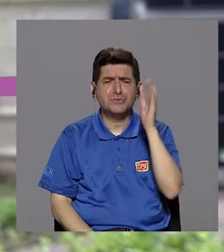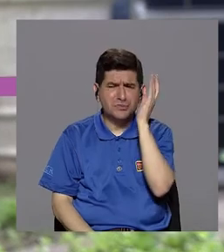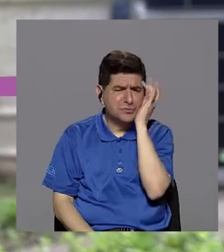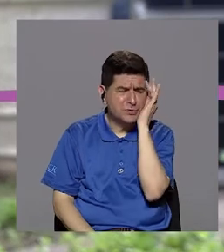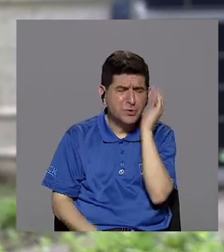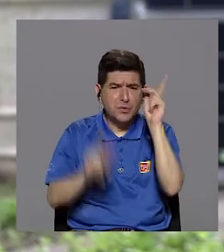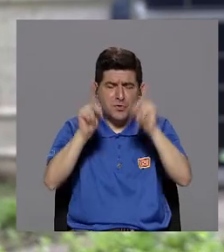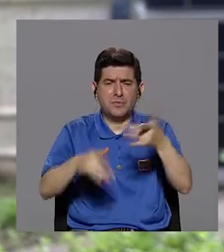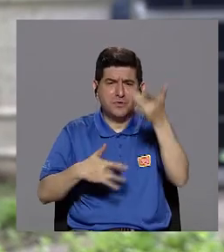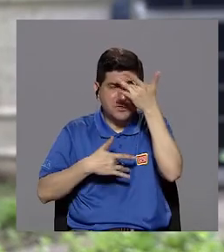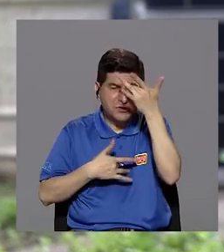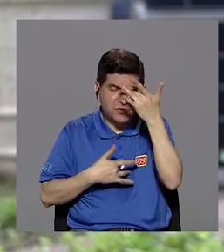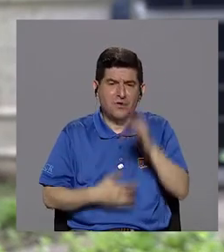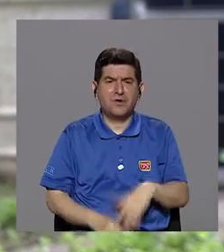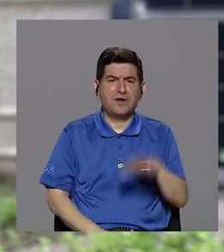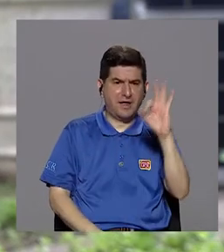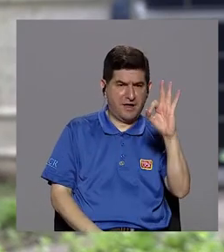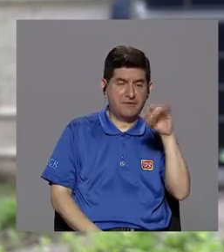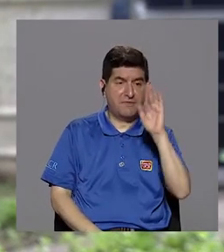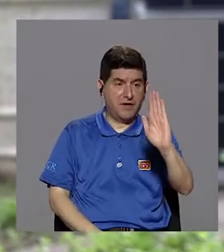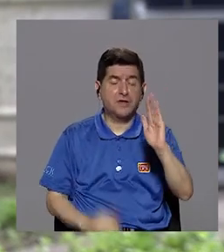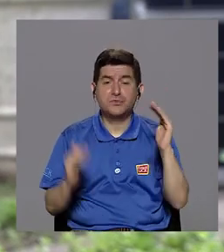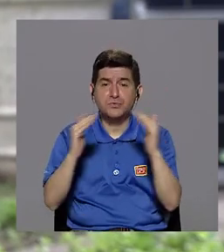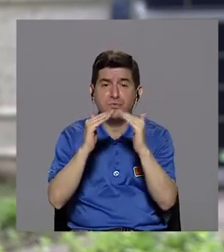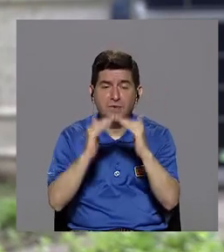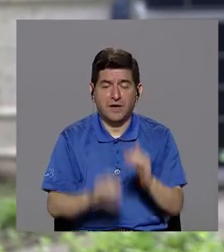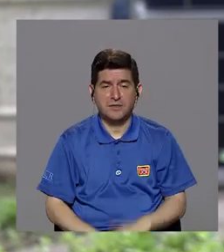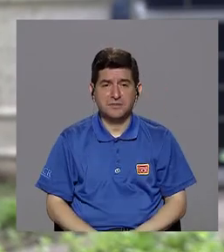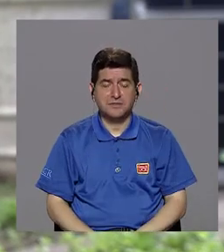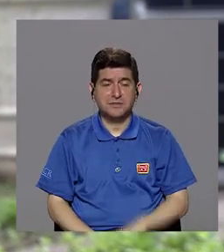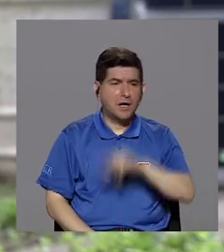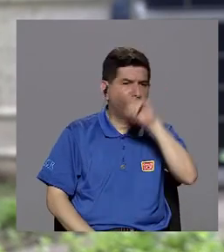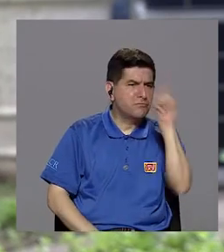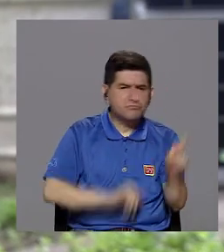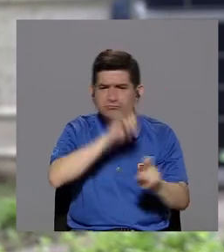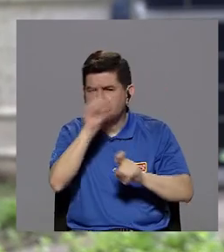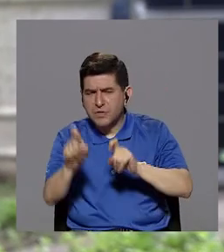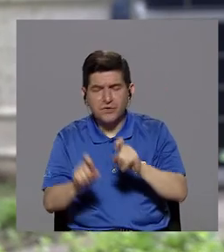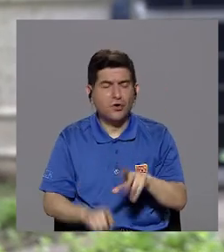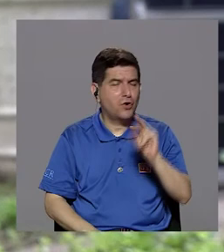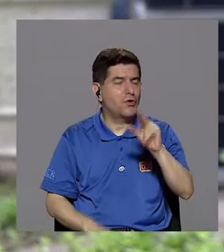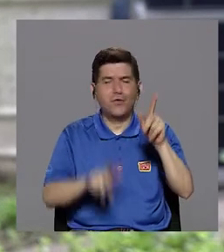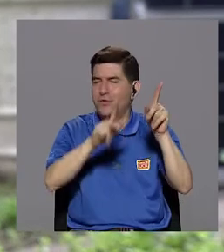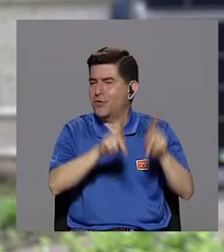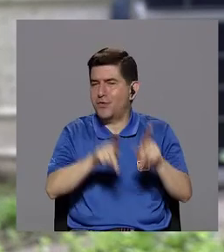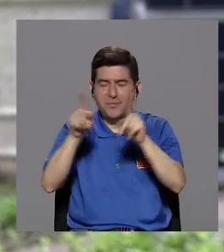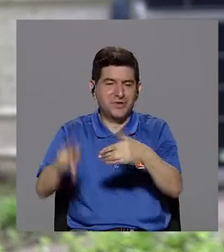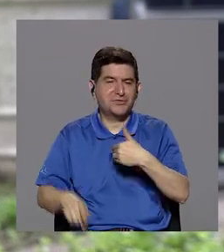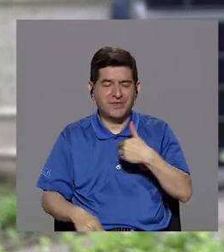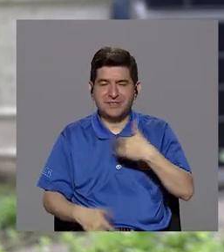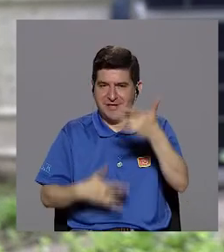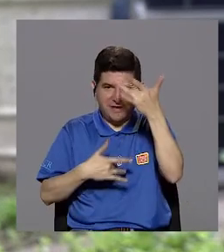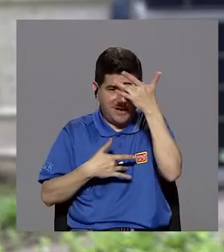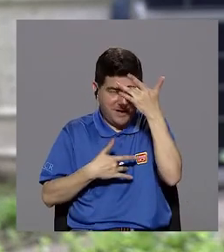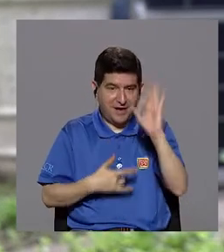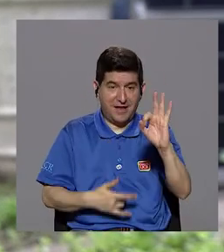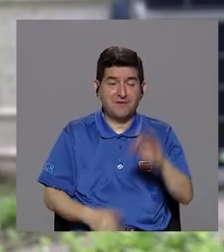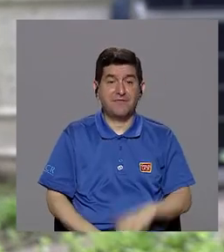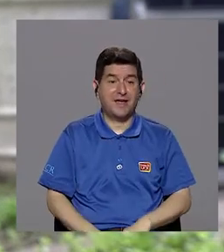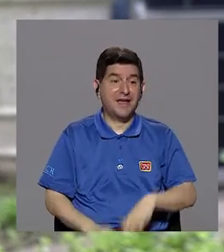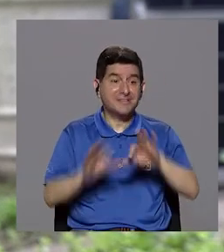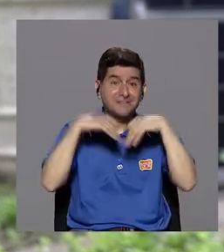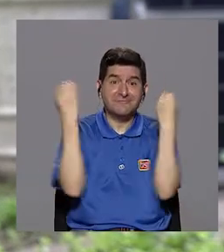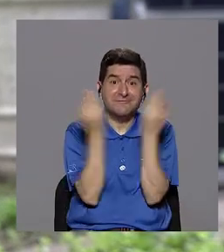tienen fibromialgia en su hogar, ¿verdad? Y muchas de las consultas que recibimos no vienen de las personas que tienen fibromialgia, sino de sus